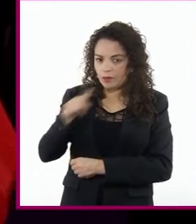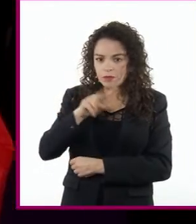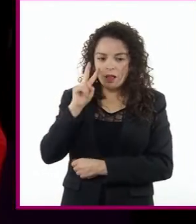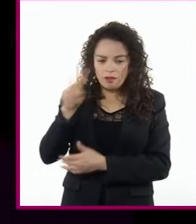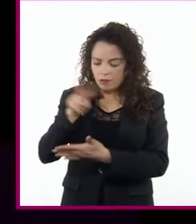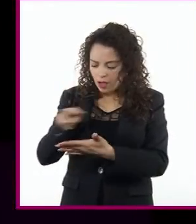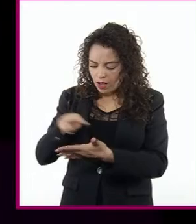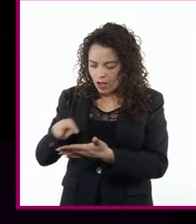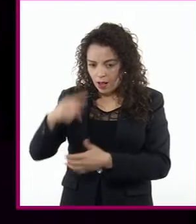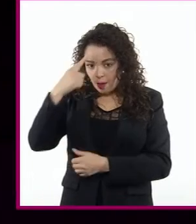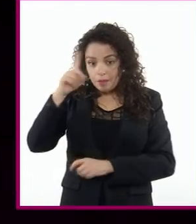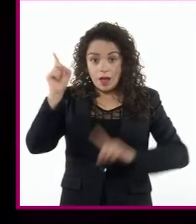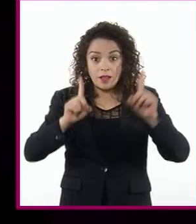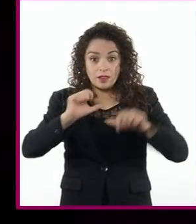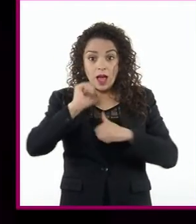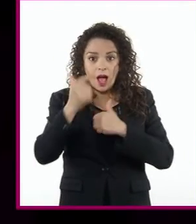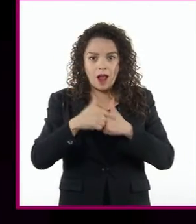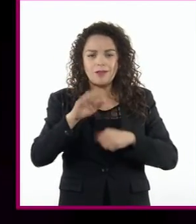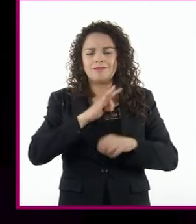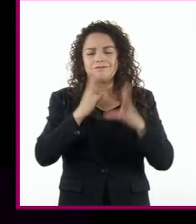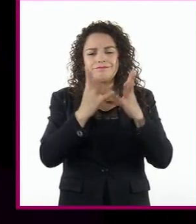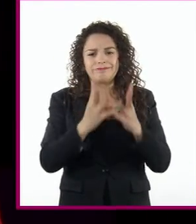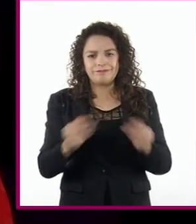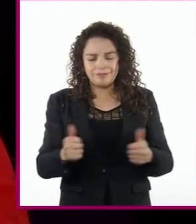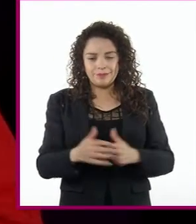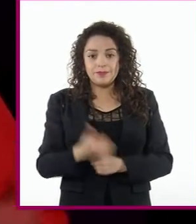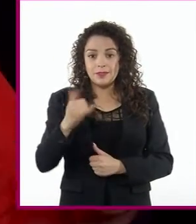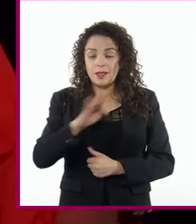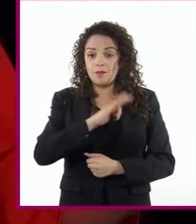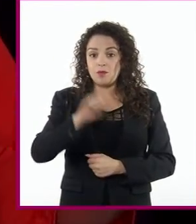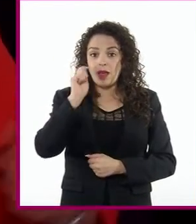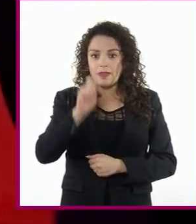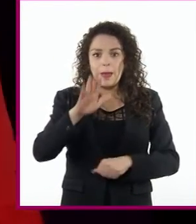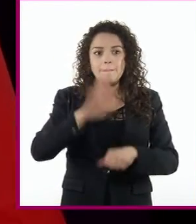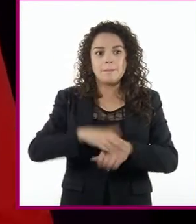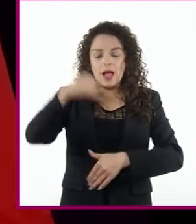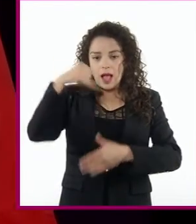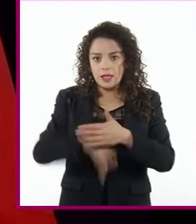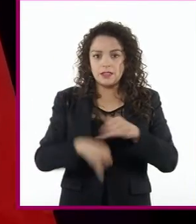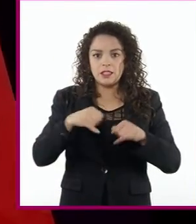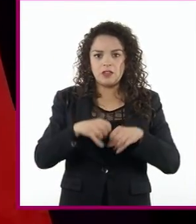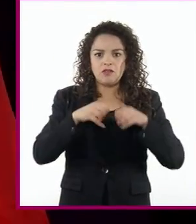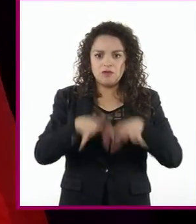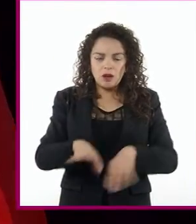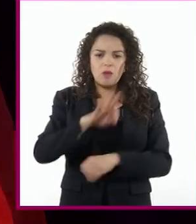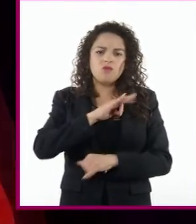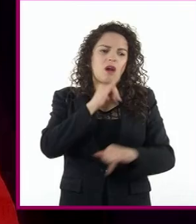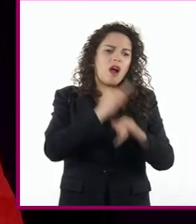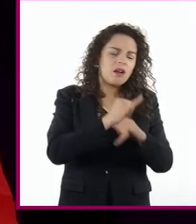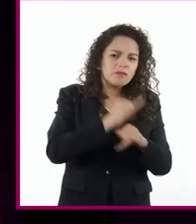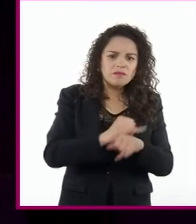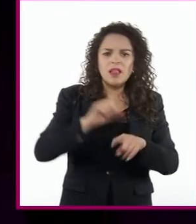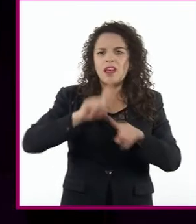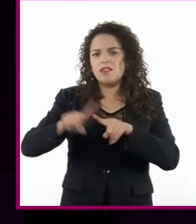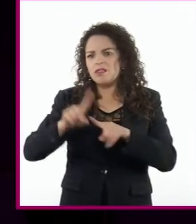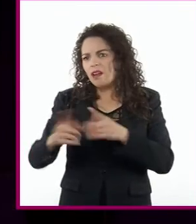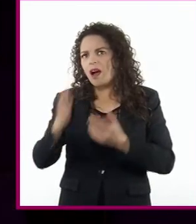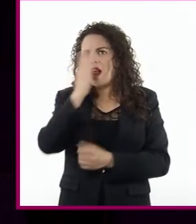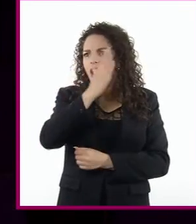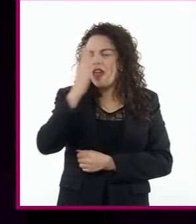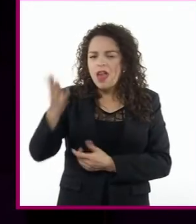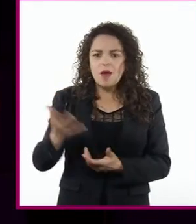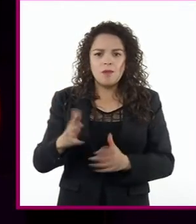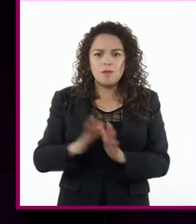para disipar dudas. También pueden ampliar la información en las fuentes que tengan a su alcance. Pueden